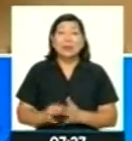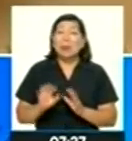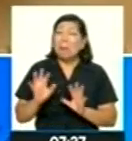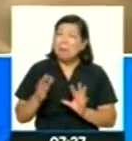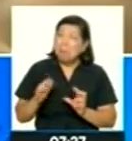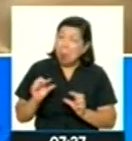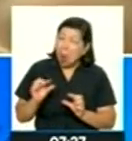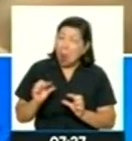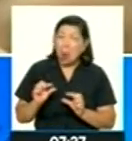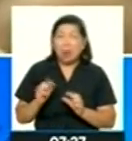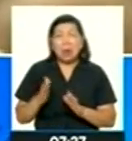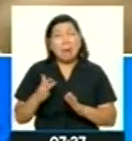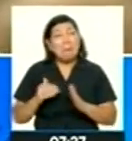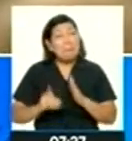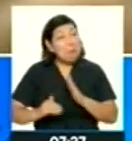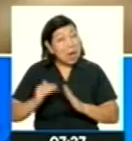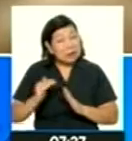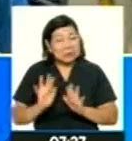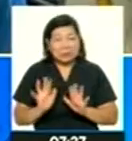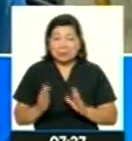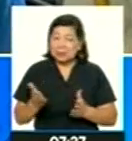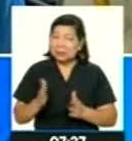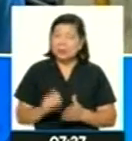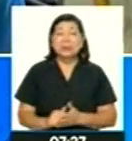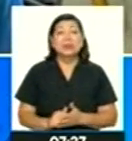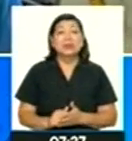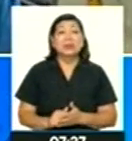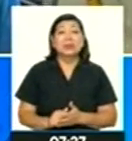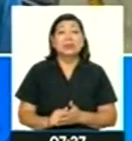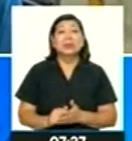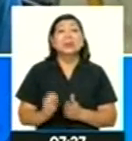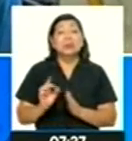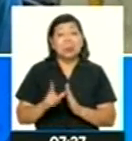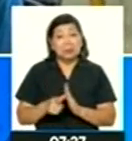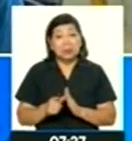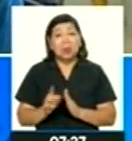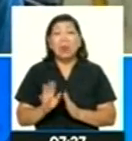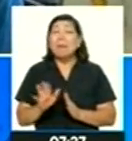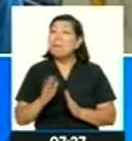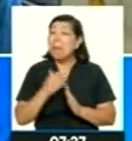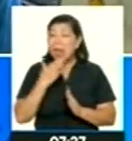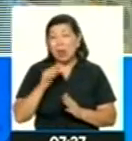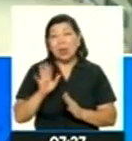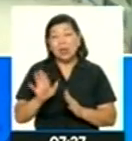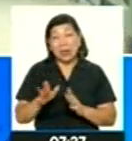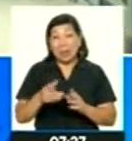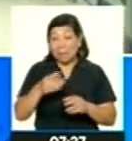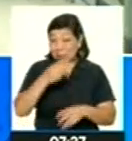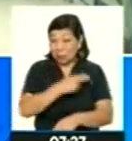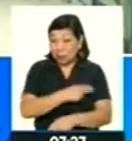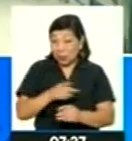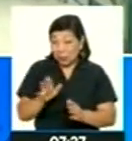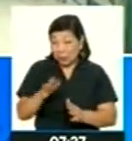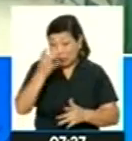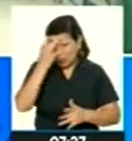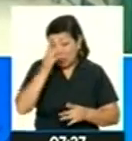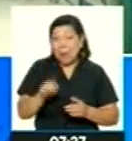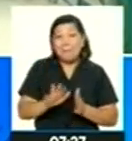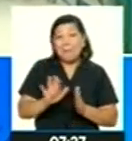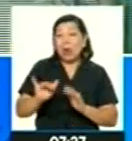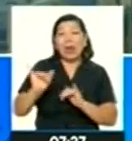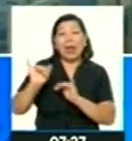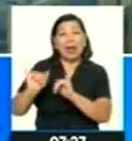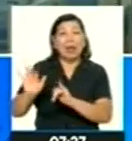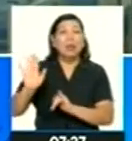leves o moderados y que podrían ser derivados a su domicilio con un seguimiento en el